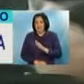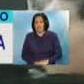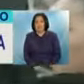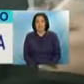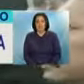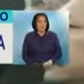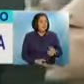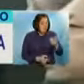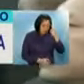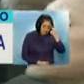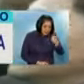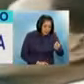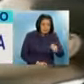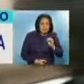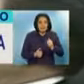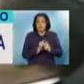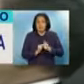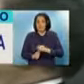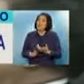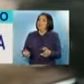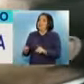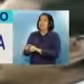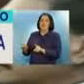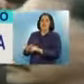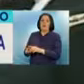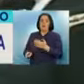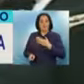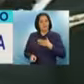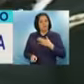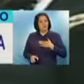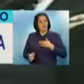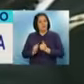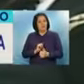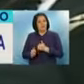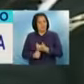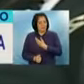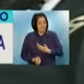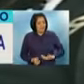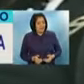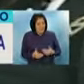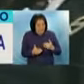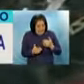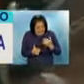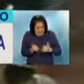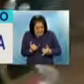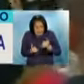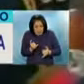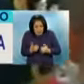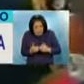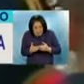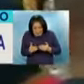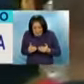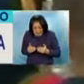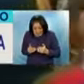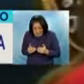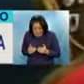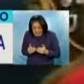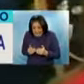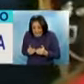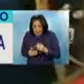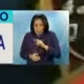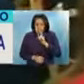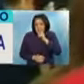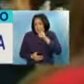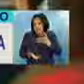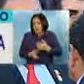¿Qué le pareció la carrera? Linda, fue como mi campaña. En la última, por unos pelos, por una